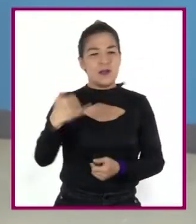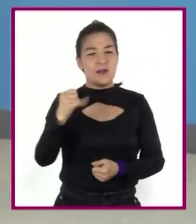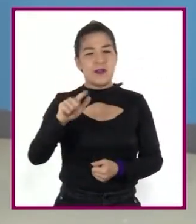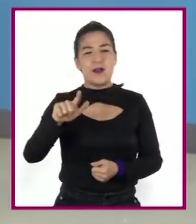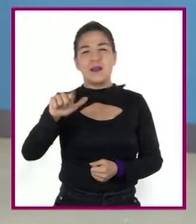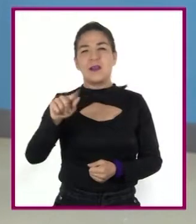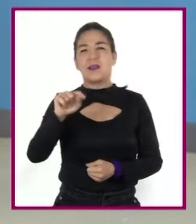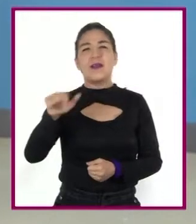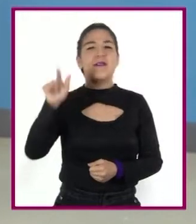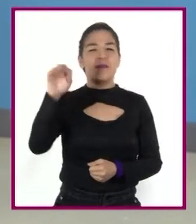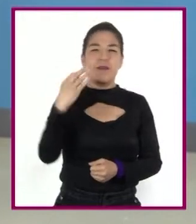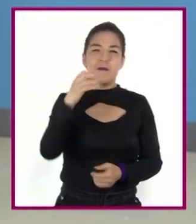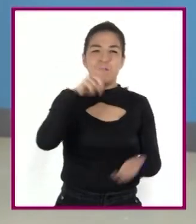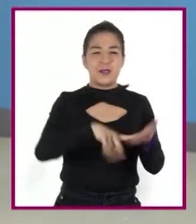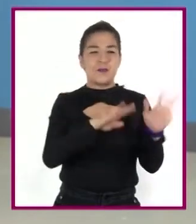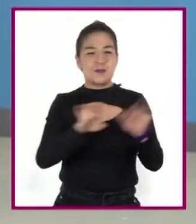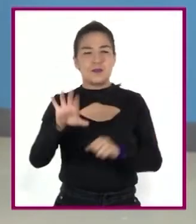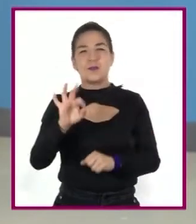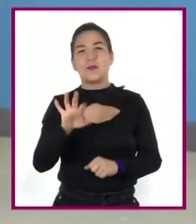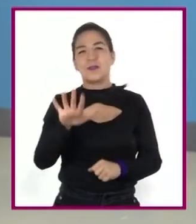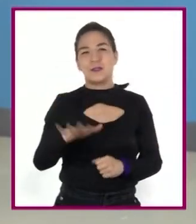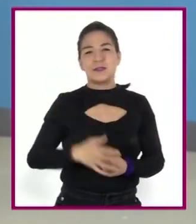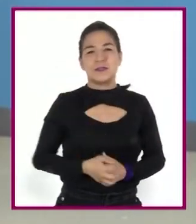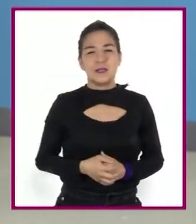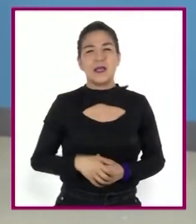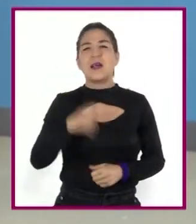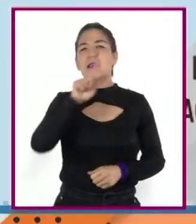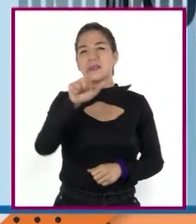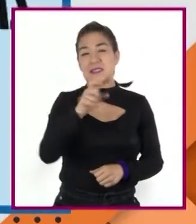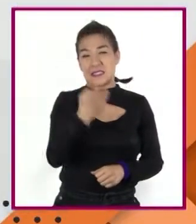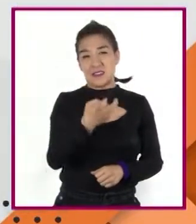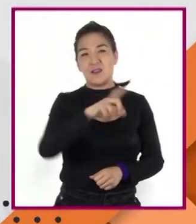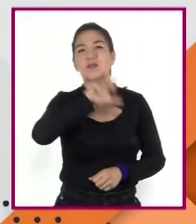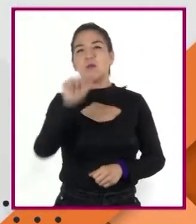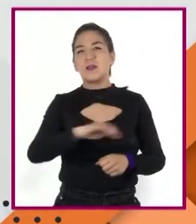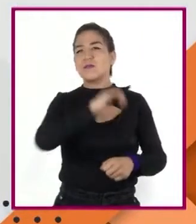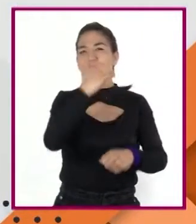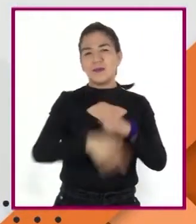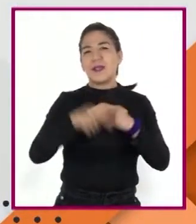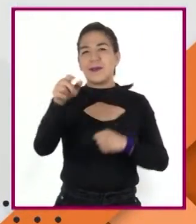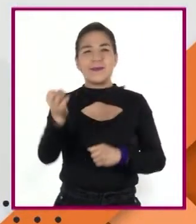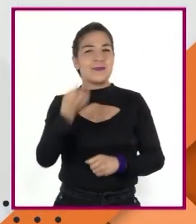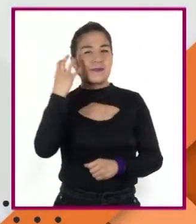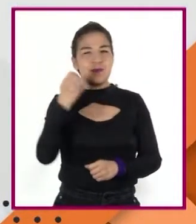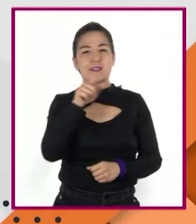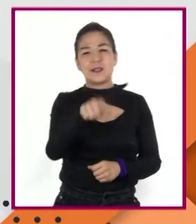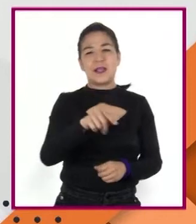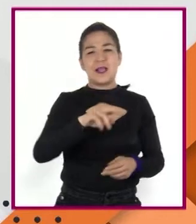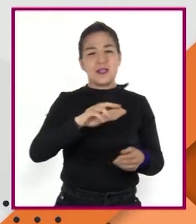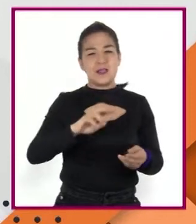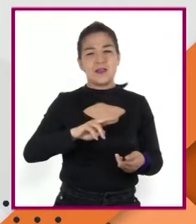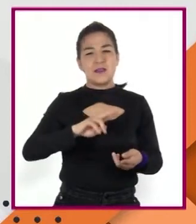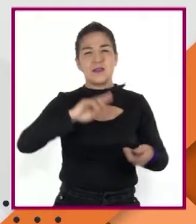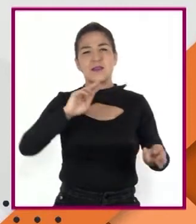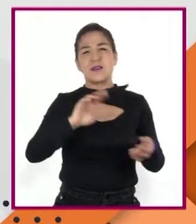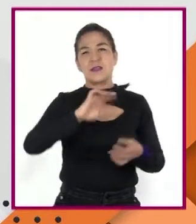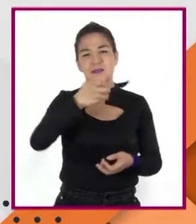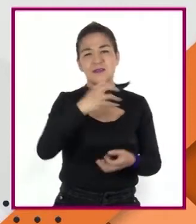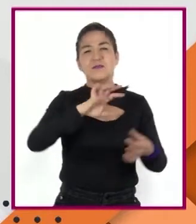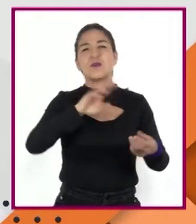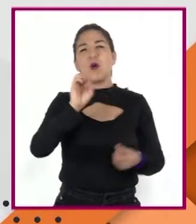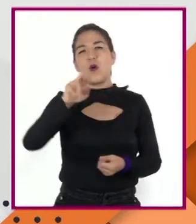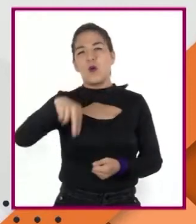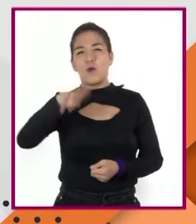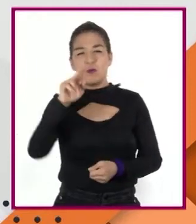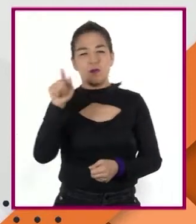de febrero de 1945, que culminó con la Conferencia de las Naciones Unidas sobre la Organización